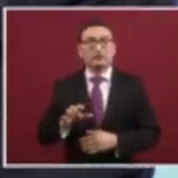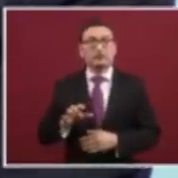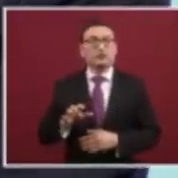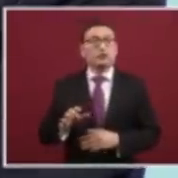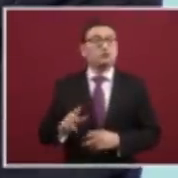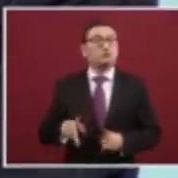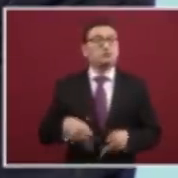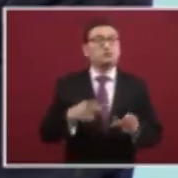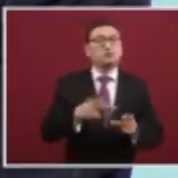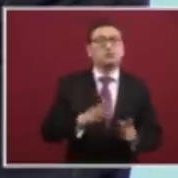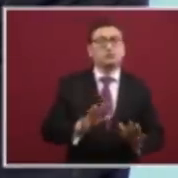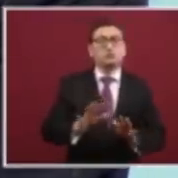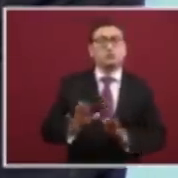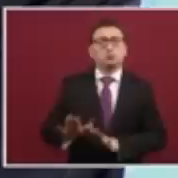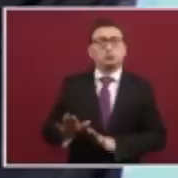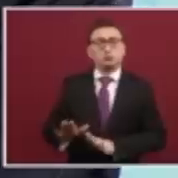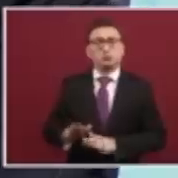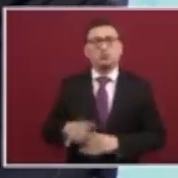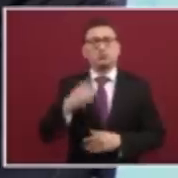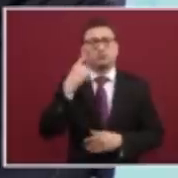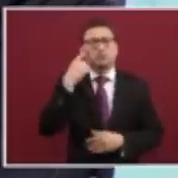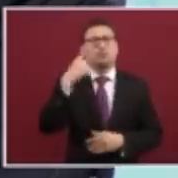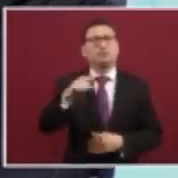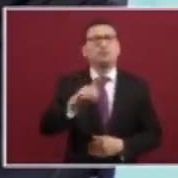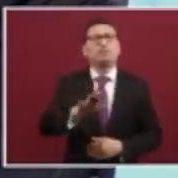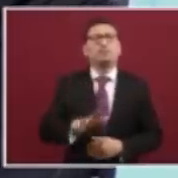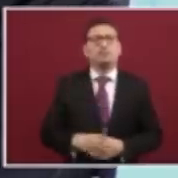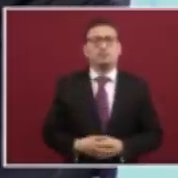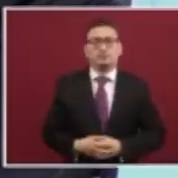compromiso de venta. ¿Para qué?